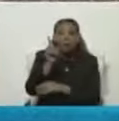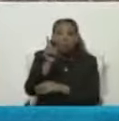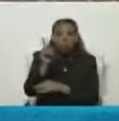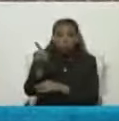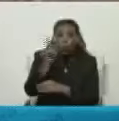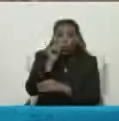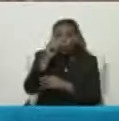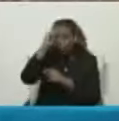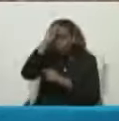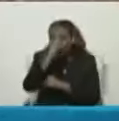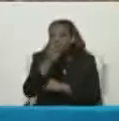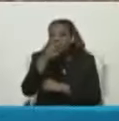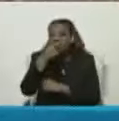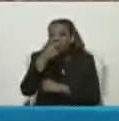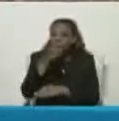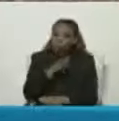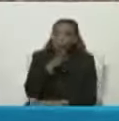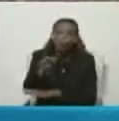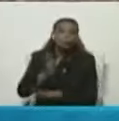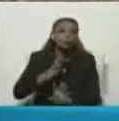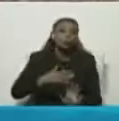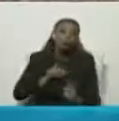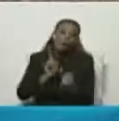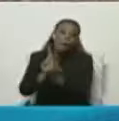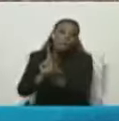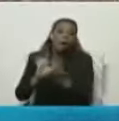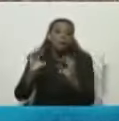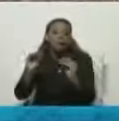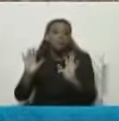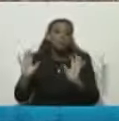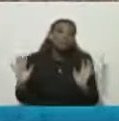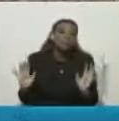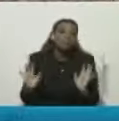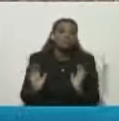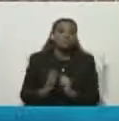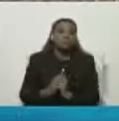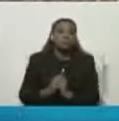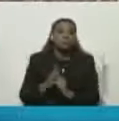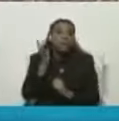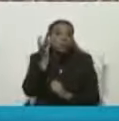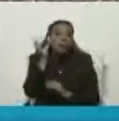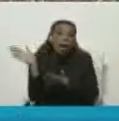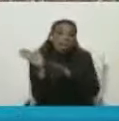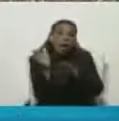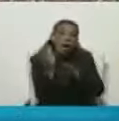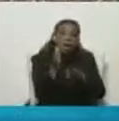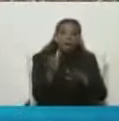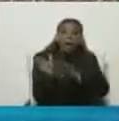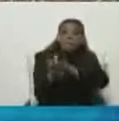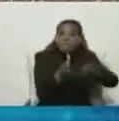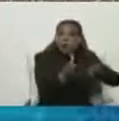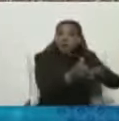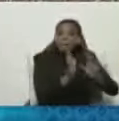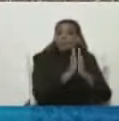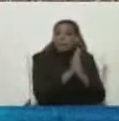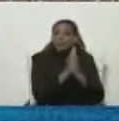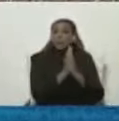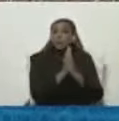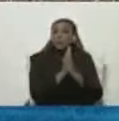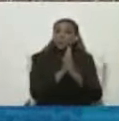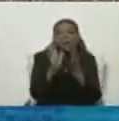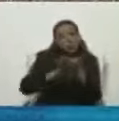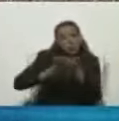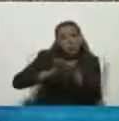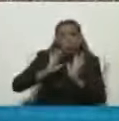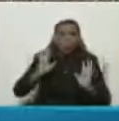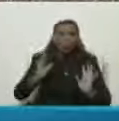El de gorra verde, yo voy para allá para hablar con él. Es una muchacha, ponte más a la izquierda tuya. Esto lo resolvemos